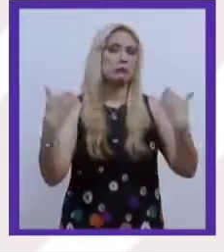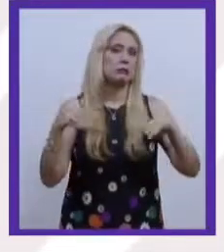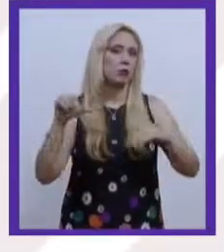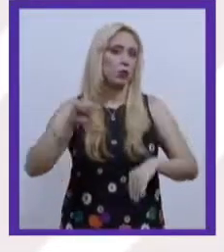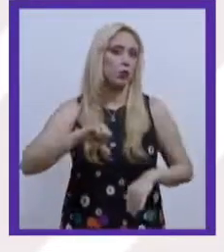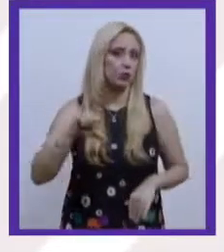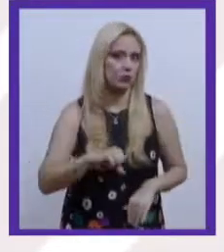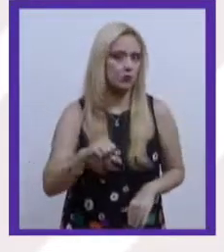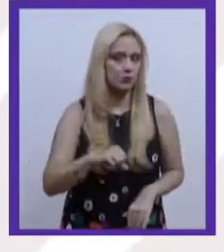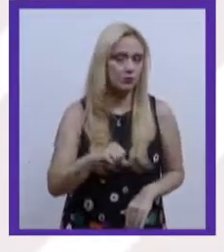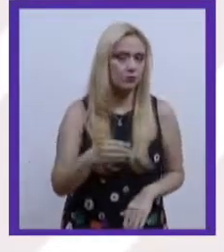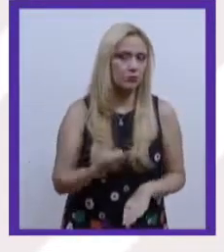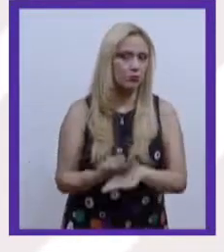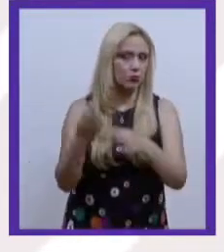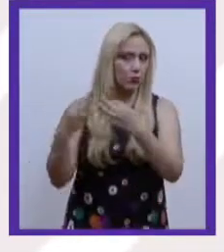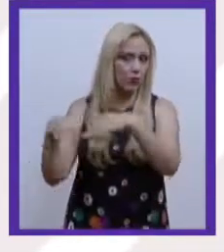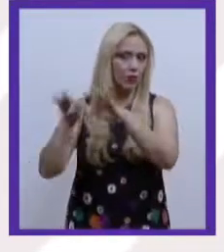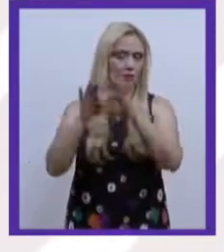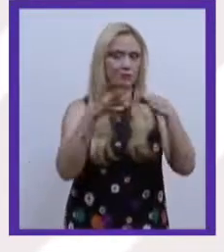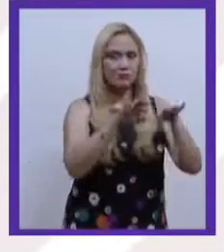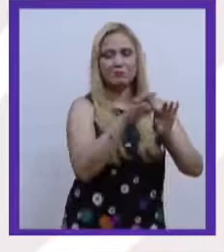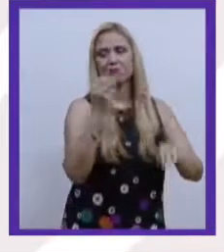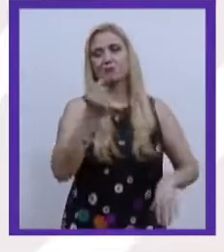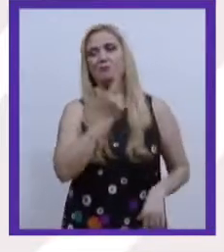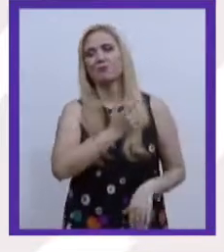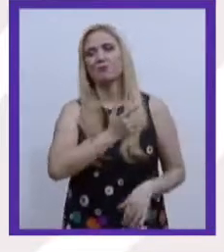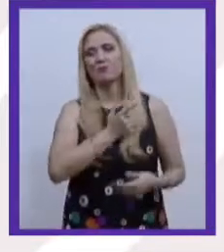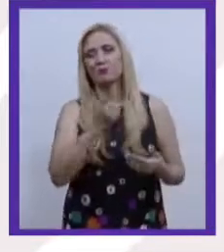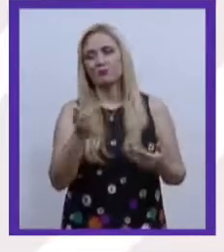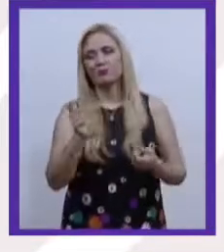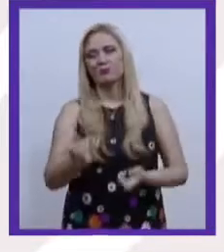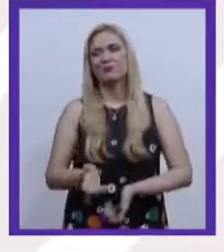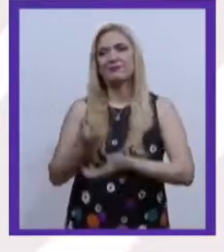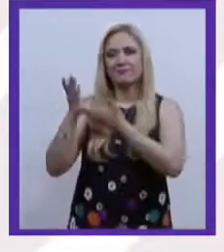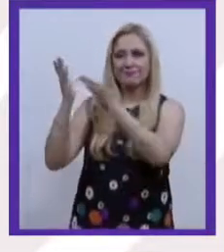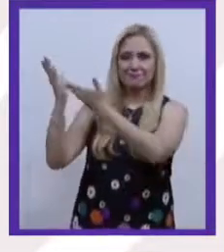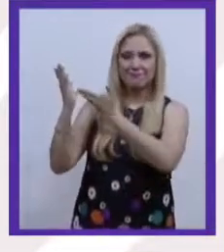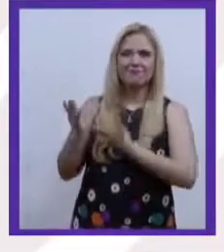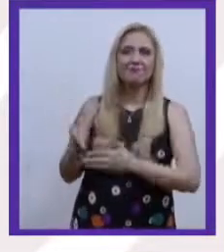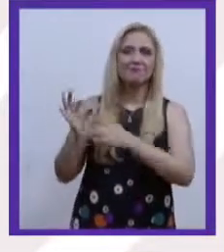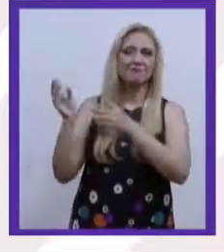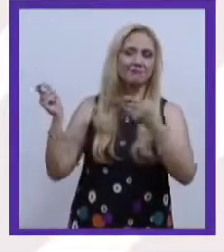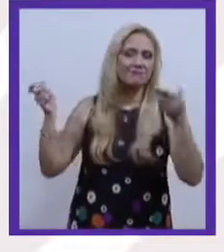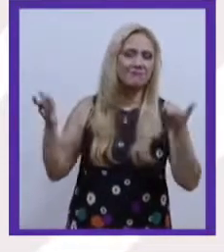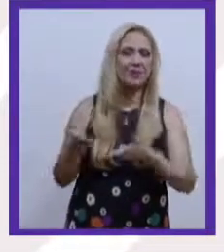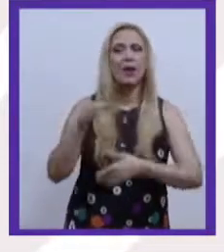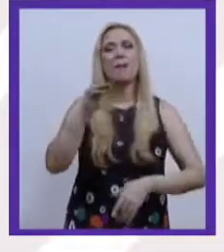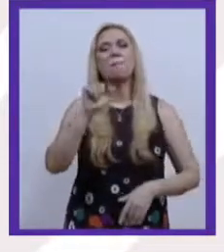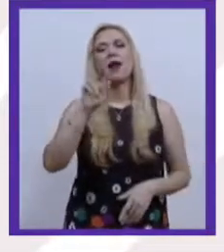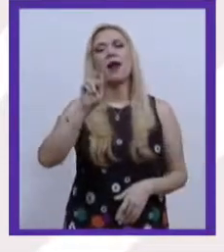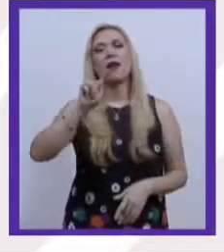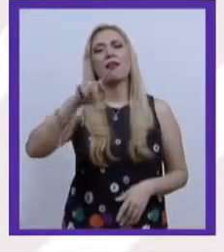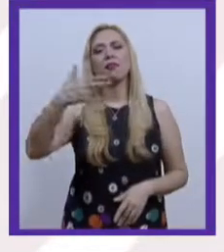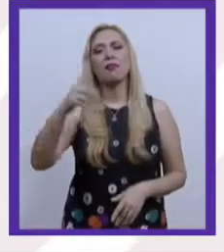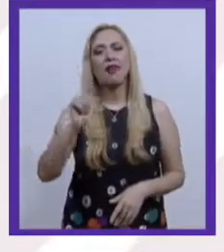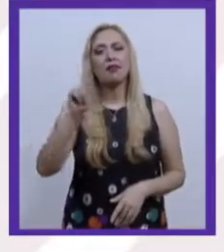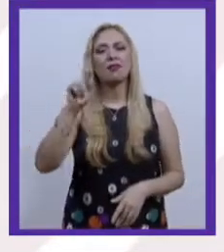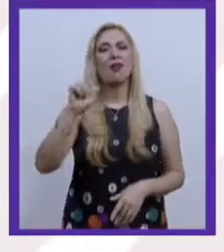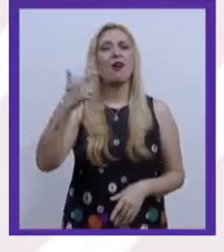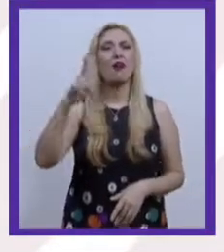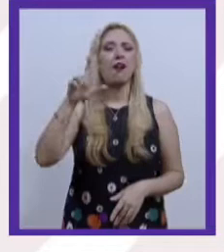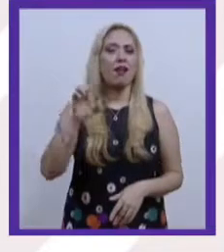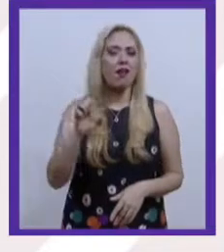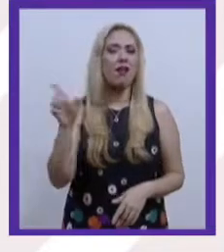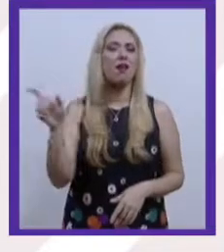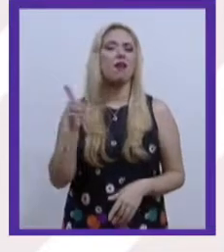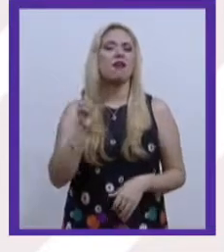nuestro programa Espacio Diverso y me da muchísimo gusto recibir en este espacio a Marta Tagle, política feminista mexicana, consultora